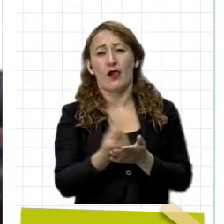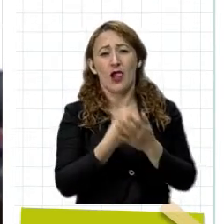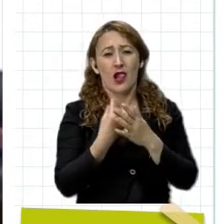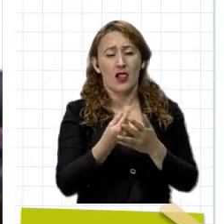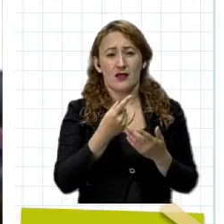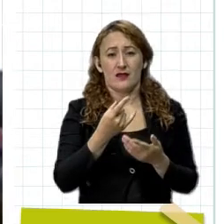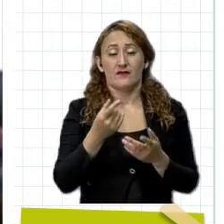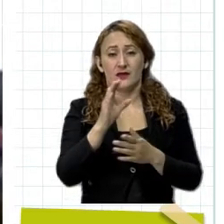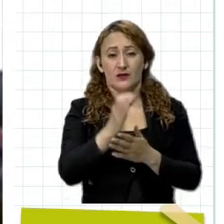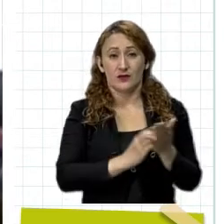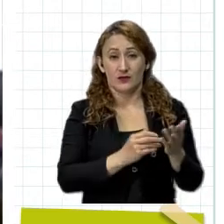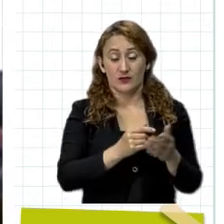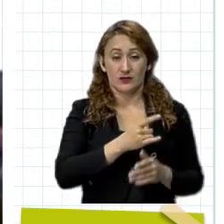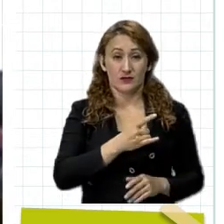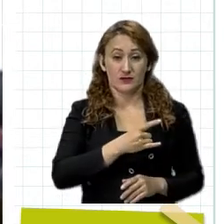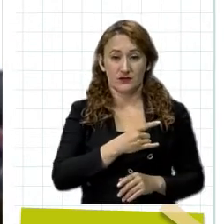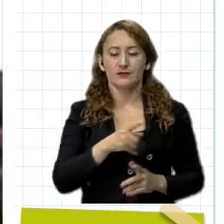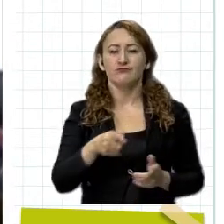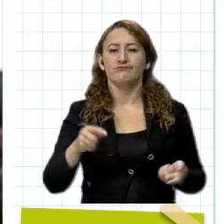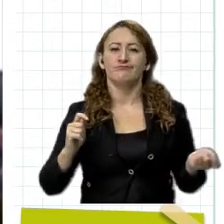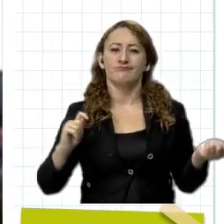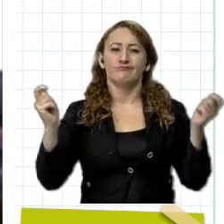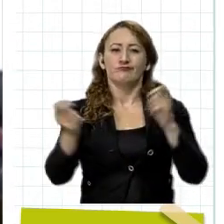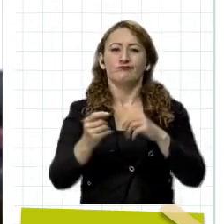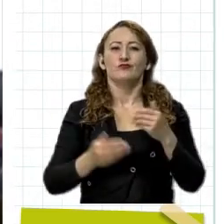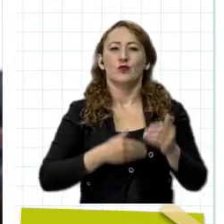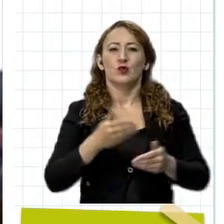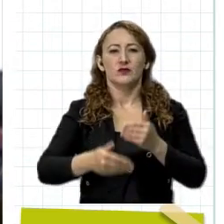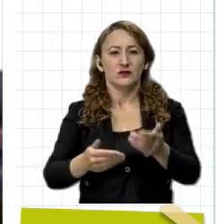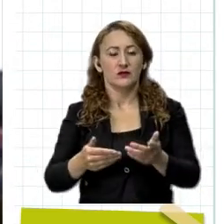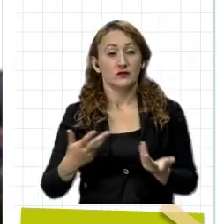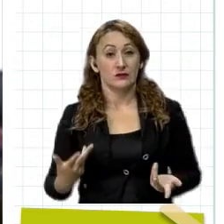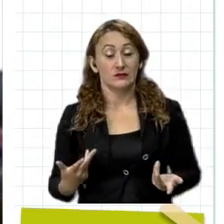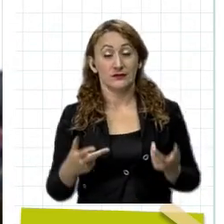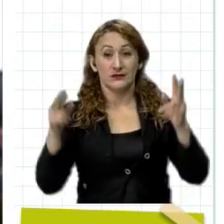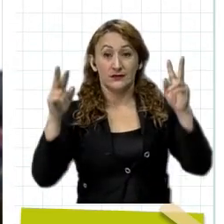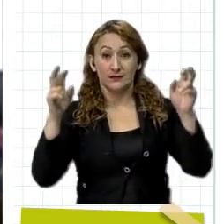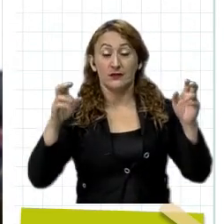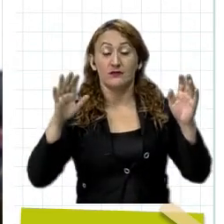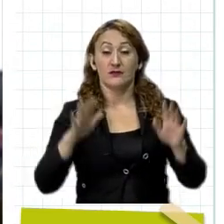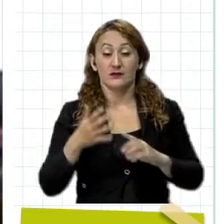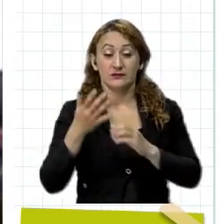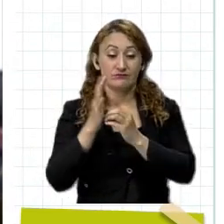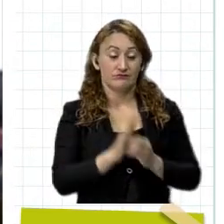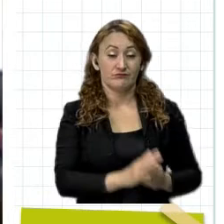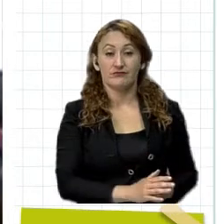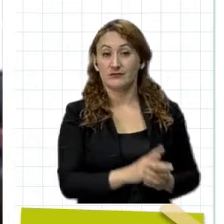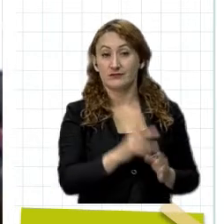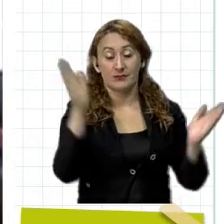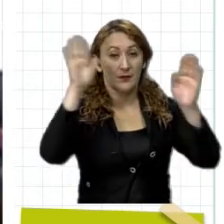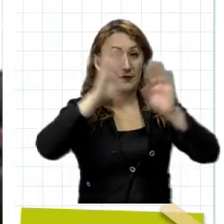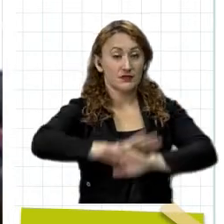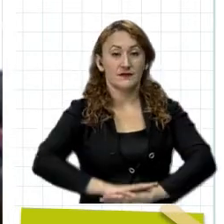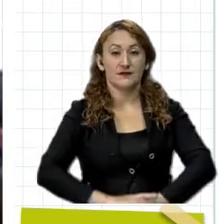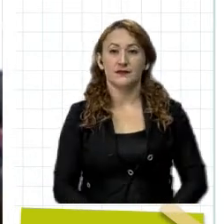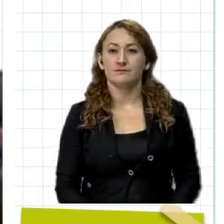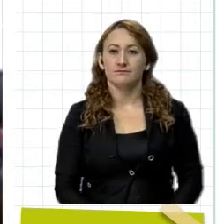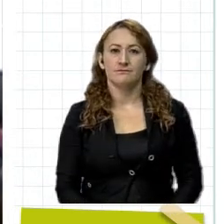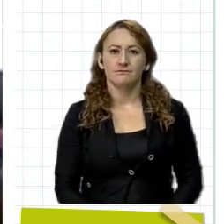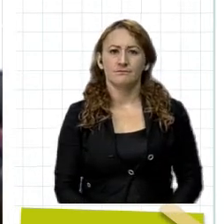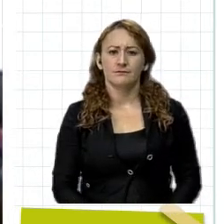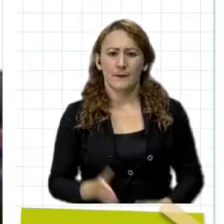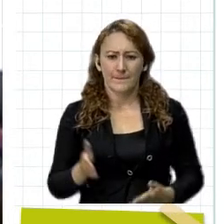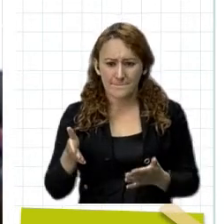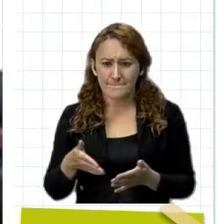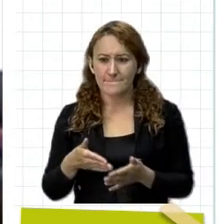las universidades convierte este proceso en un asunto marginal e invisible. Las limitaciones